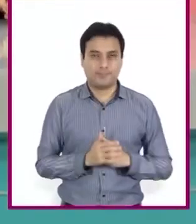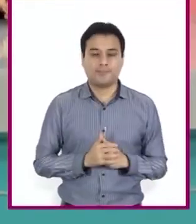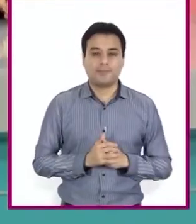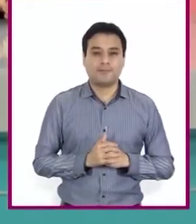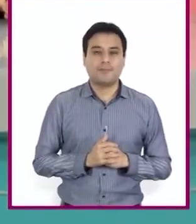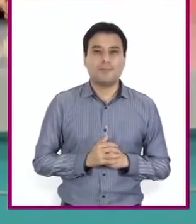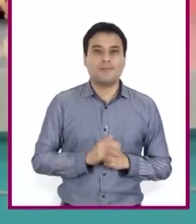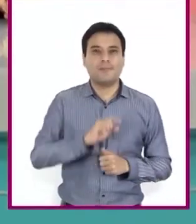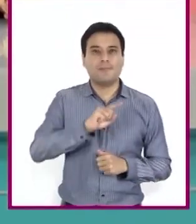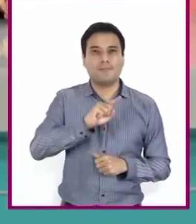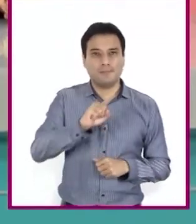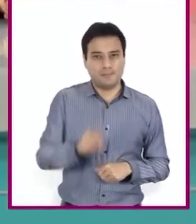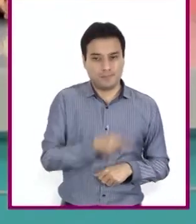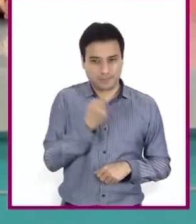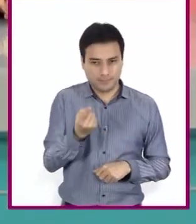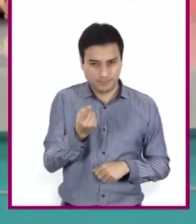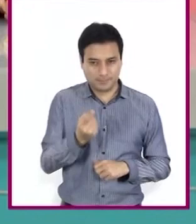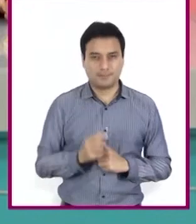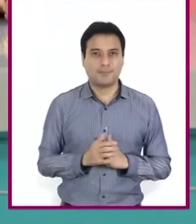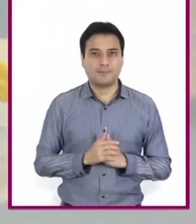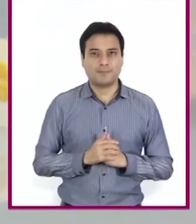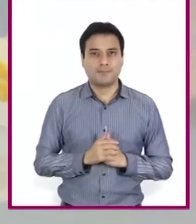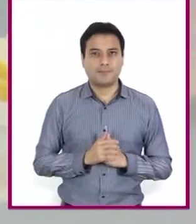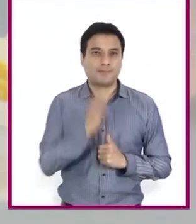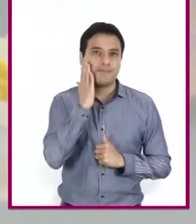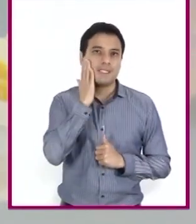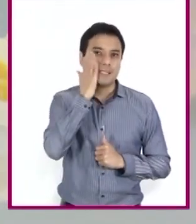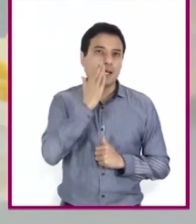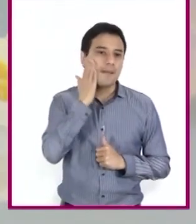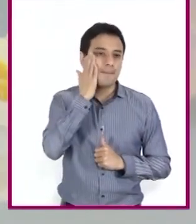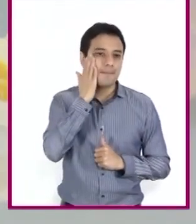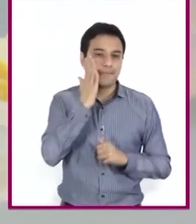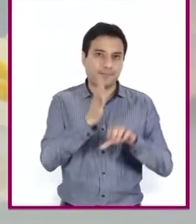Vamos a continuar con nuestra rebanada de manzana.